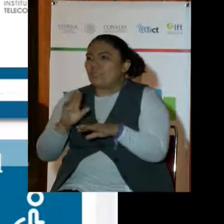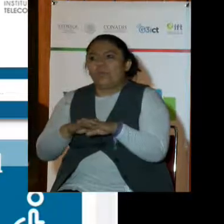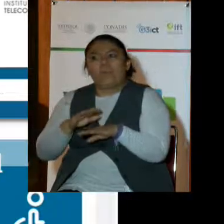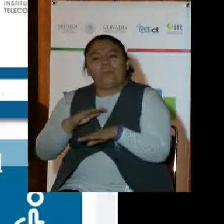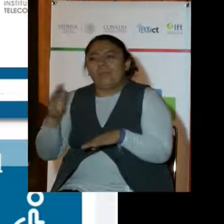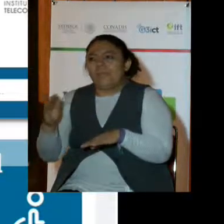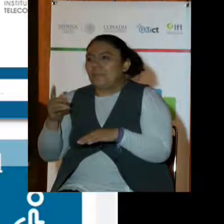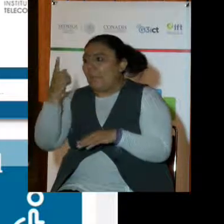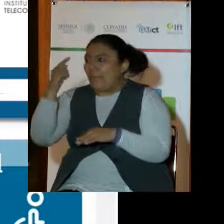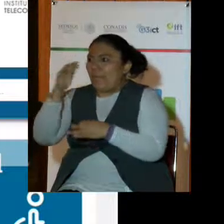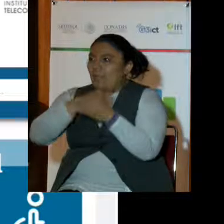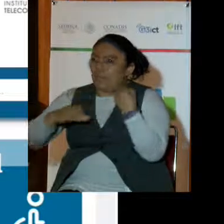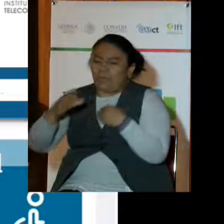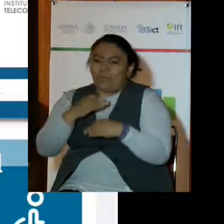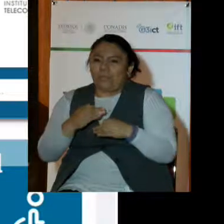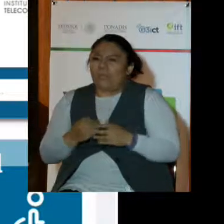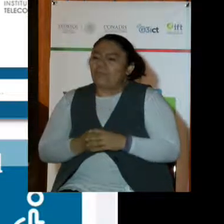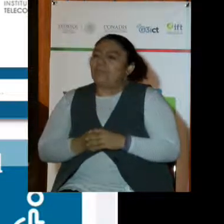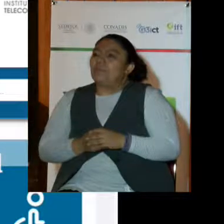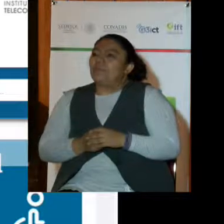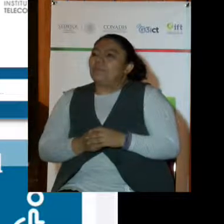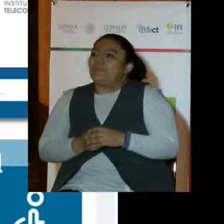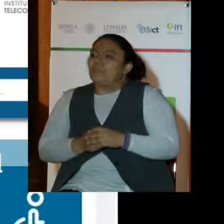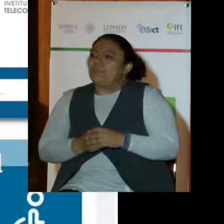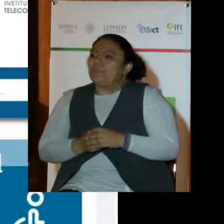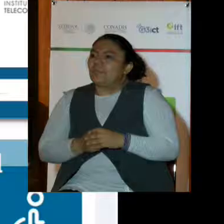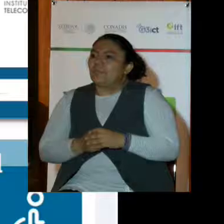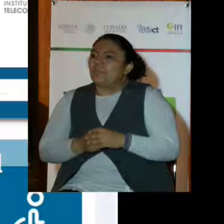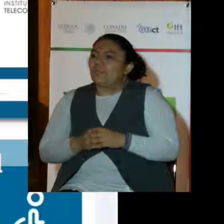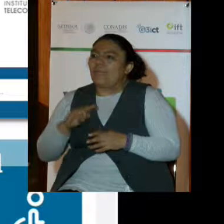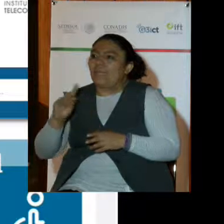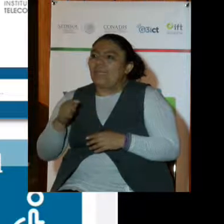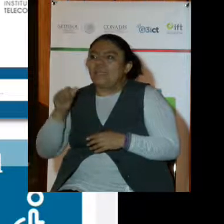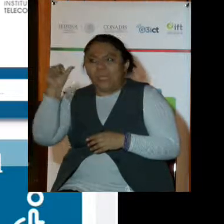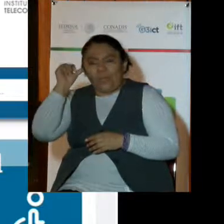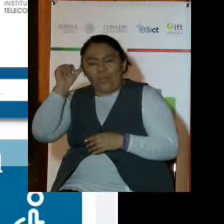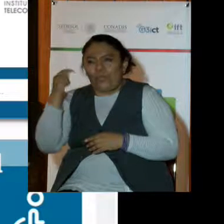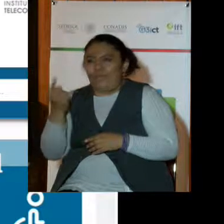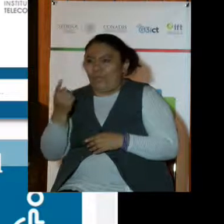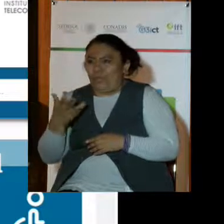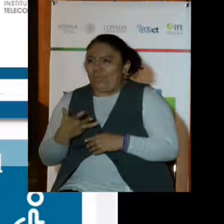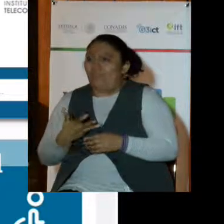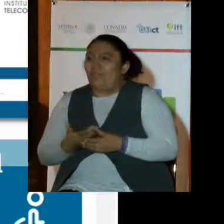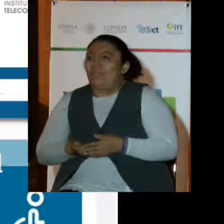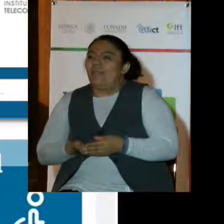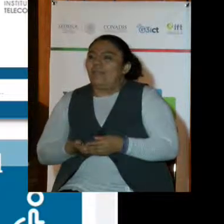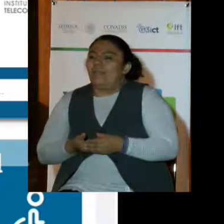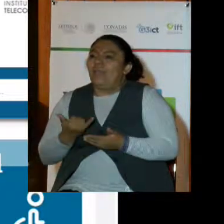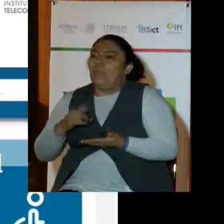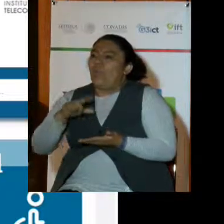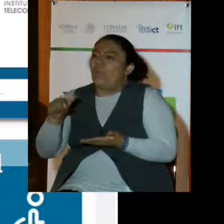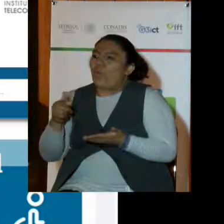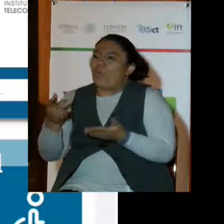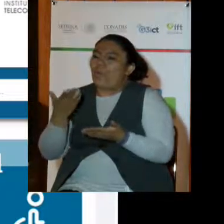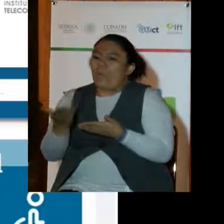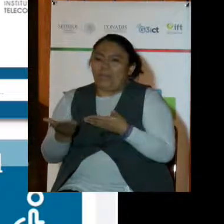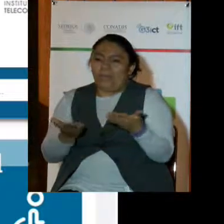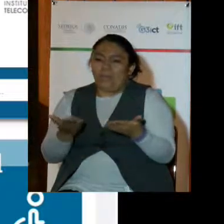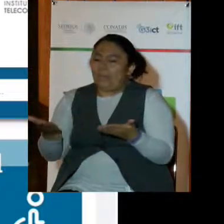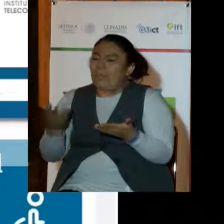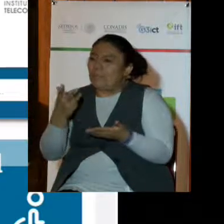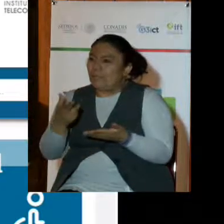Así está en muchos países de Latinoamérica. Y segundo, entonces, que el audio no tenga que ser de 1 hora, ¿no? Y luego venía la comparación